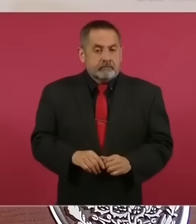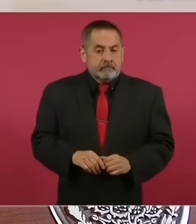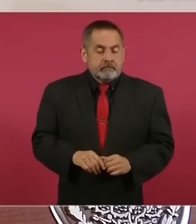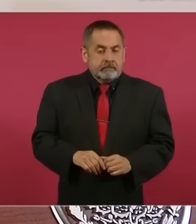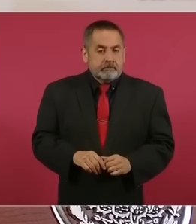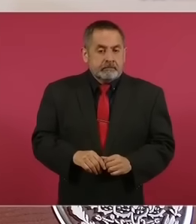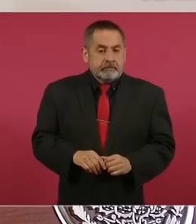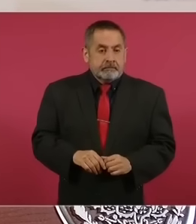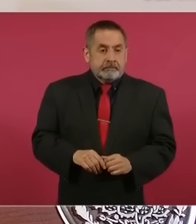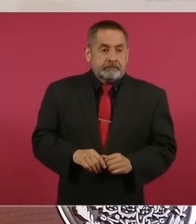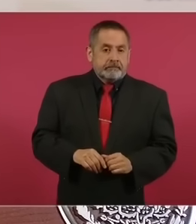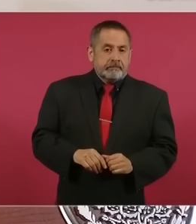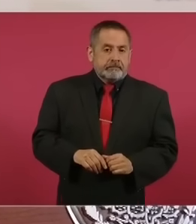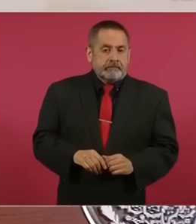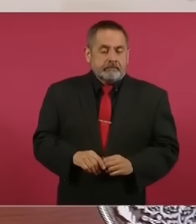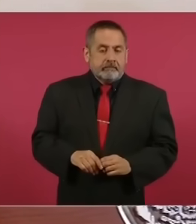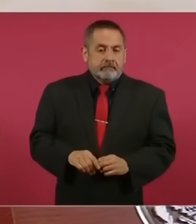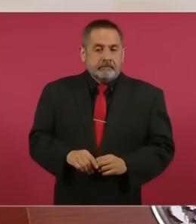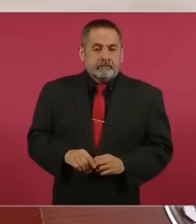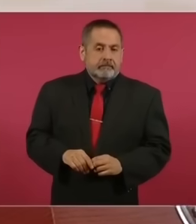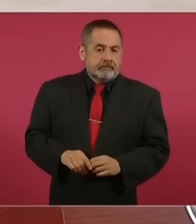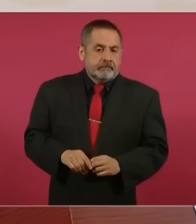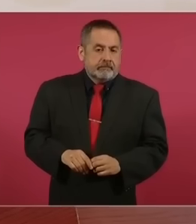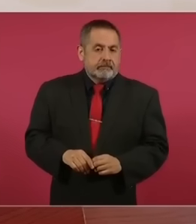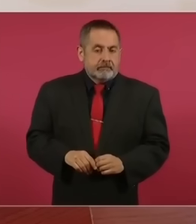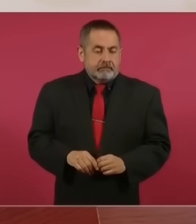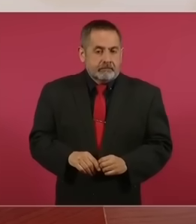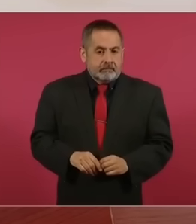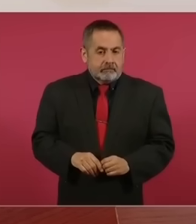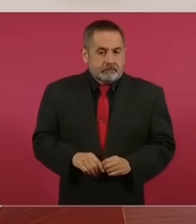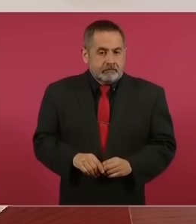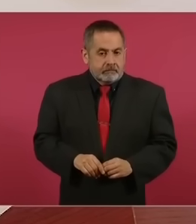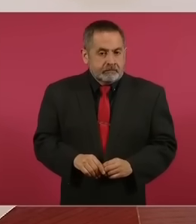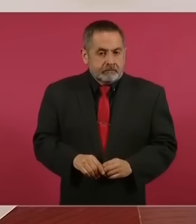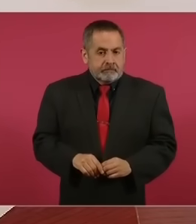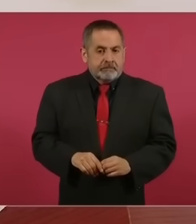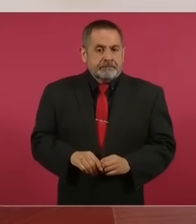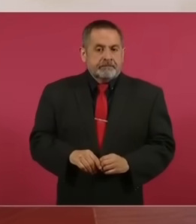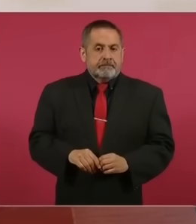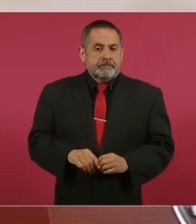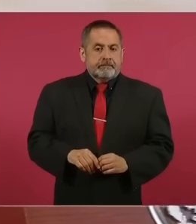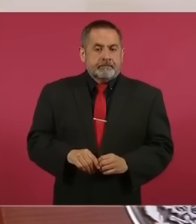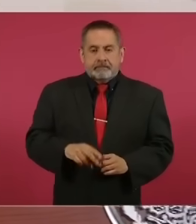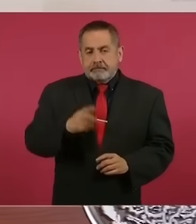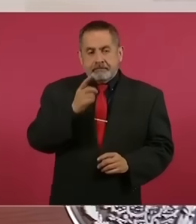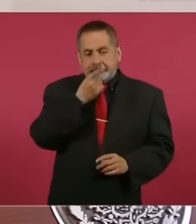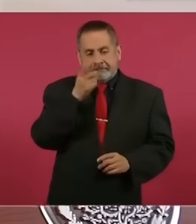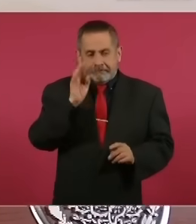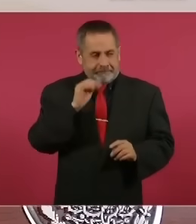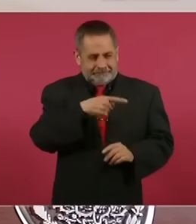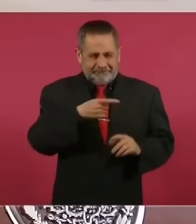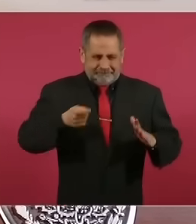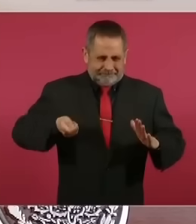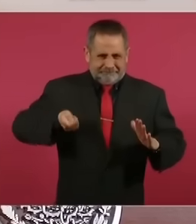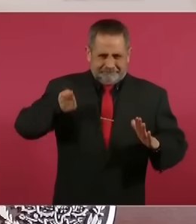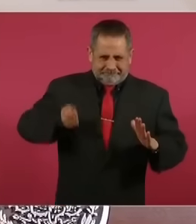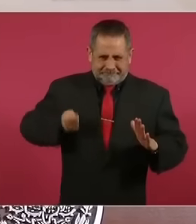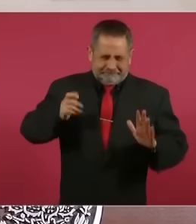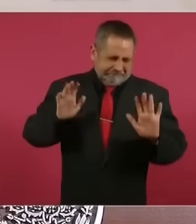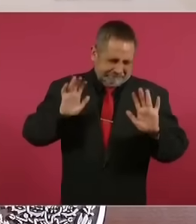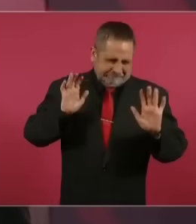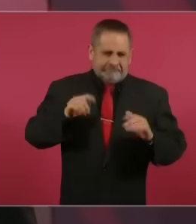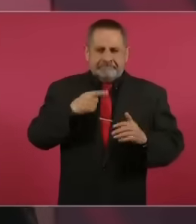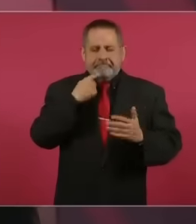se suponía que en esa sentencia